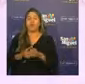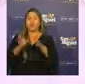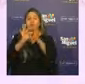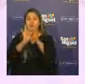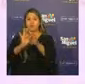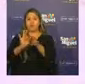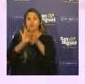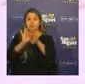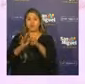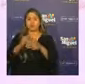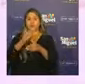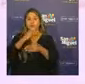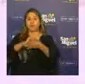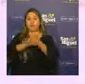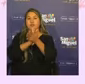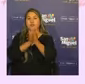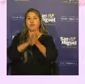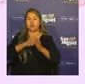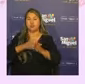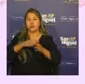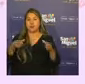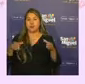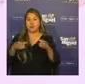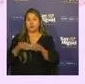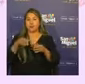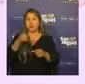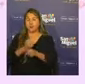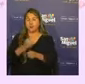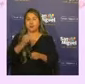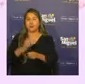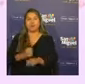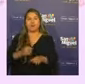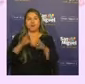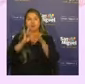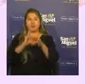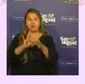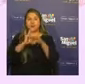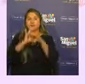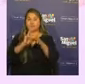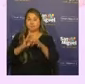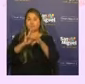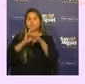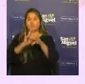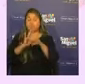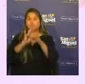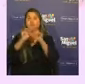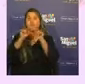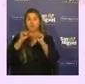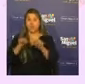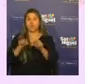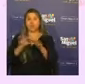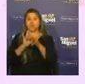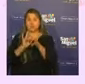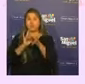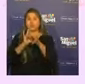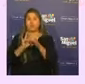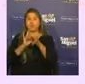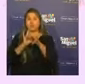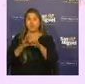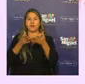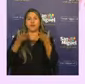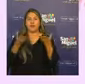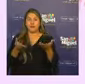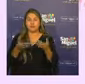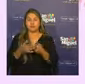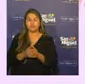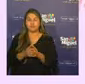Agradecer a todo mi equipo de trabajo. Muchas, muchas gracias por esto. Muchas, muchas gracias por